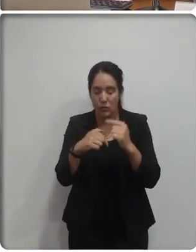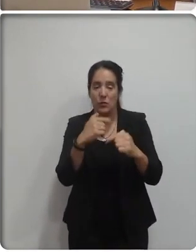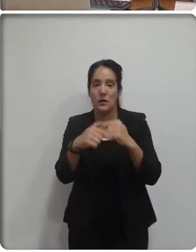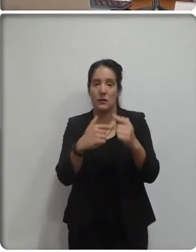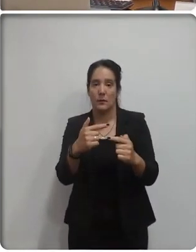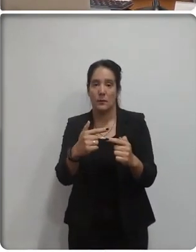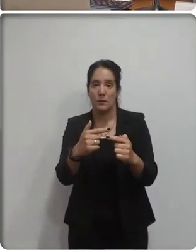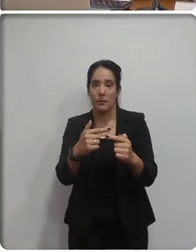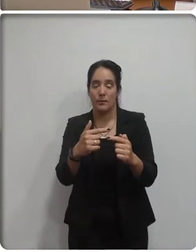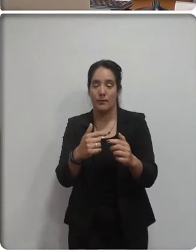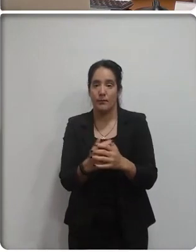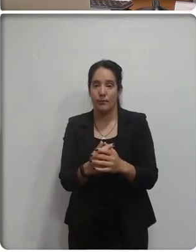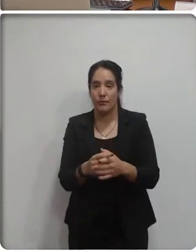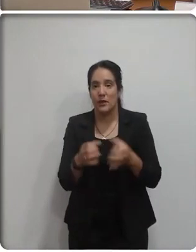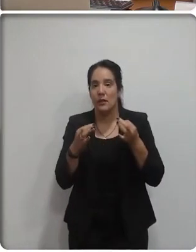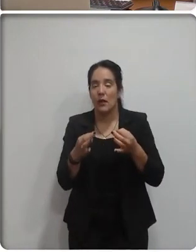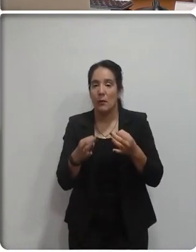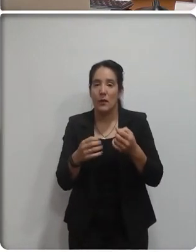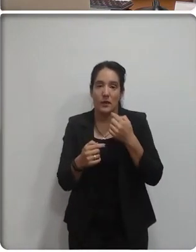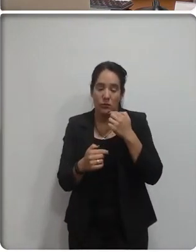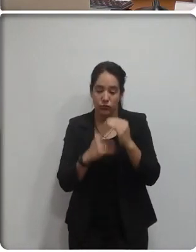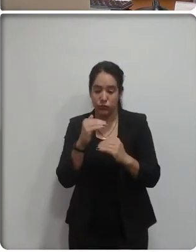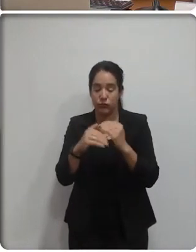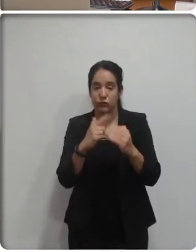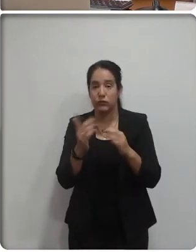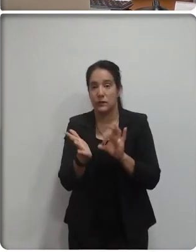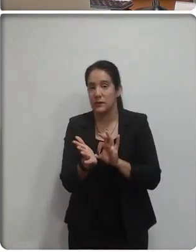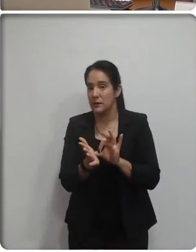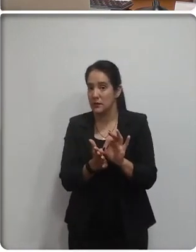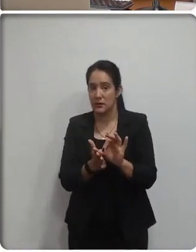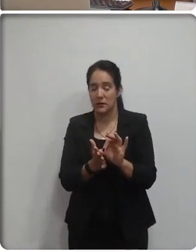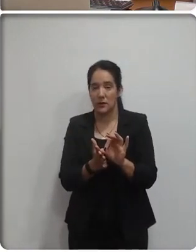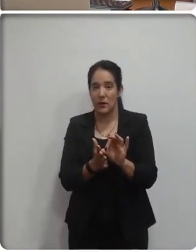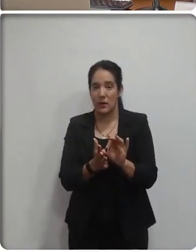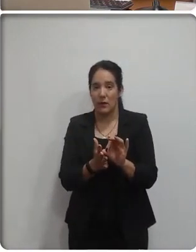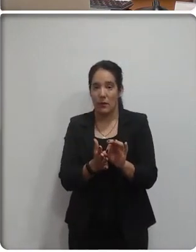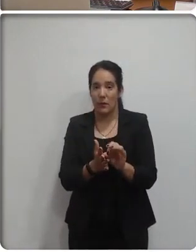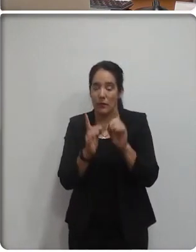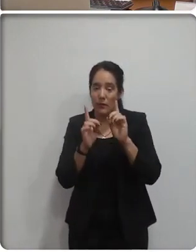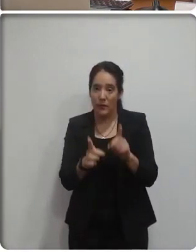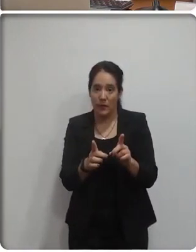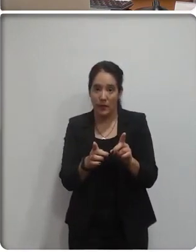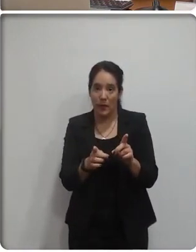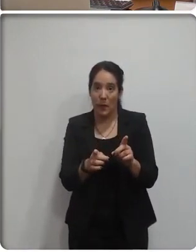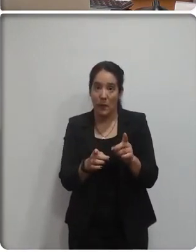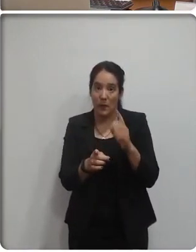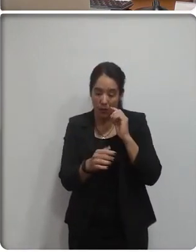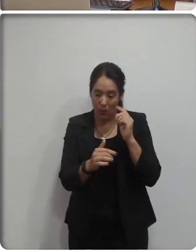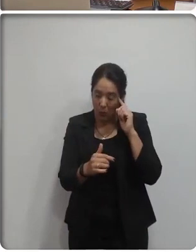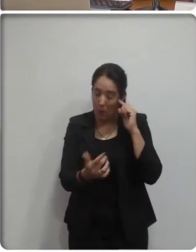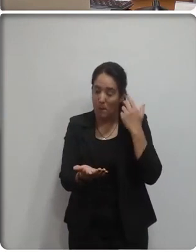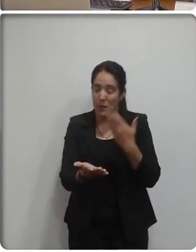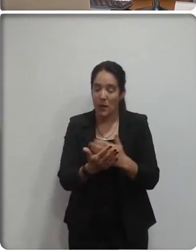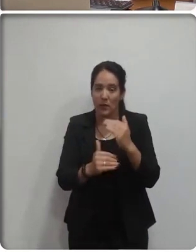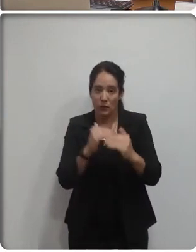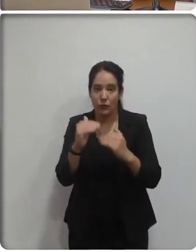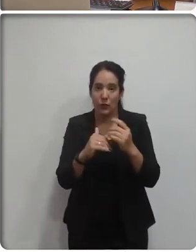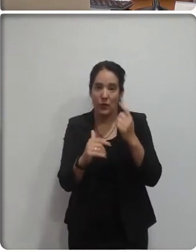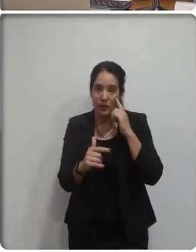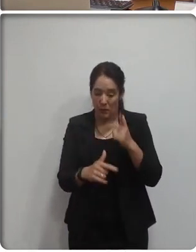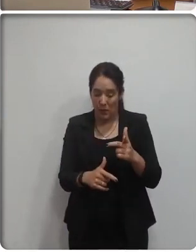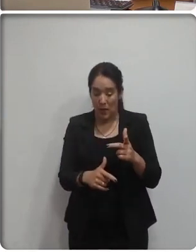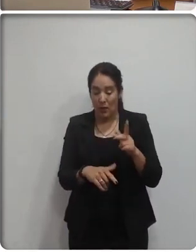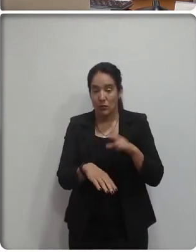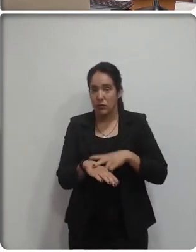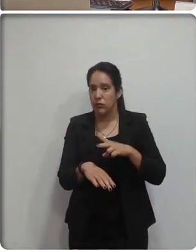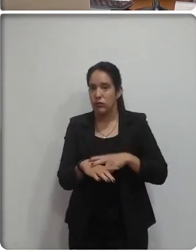continua, garantizar la continuidad de la prestación del servicio incluyendo la prestación de un plan de contingencia y cumplir con los